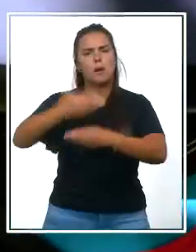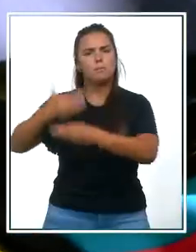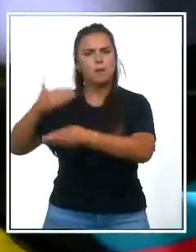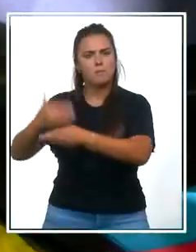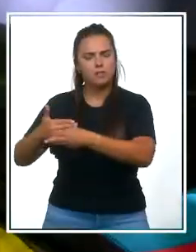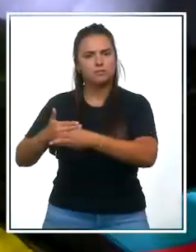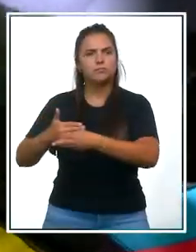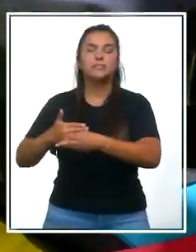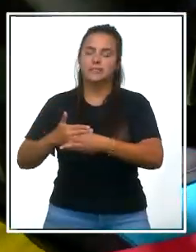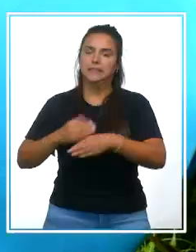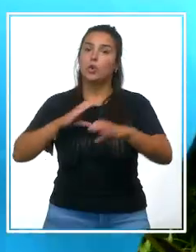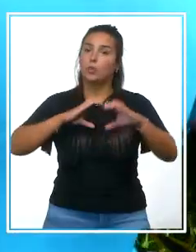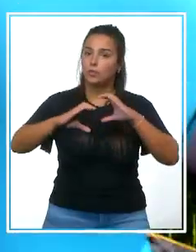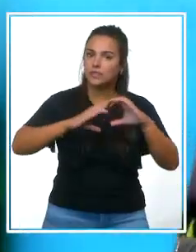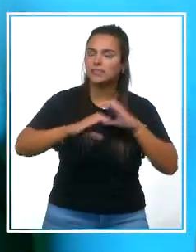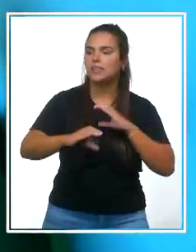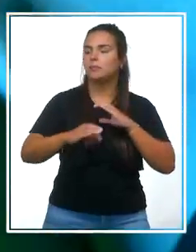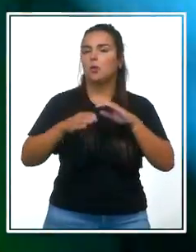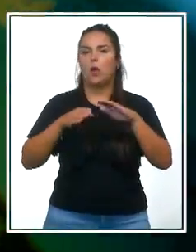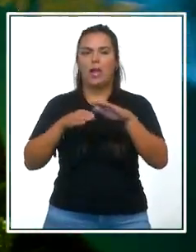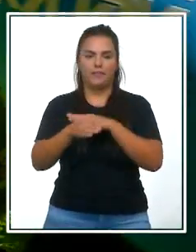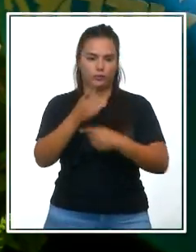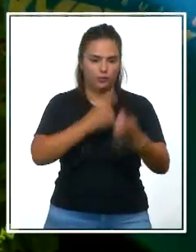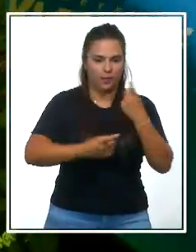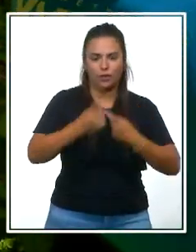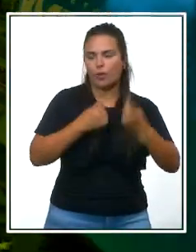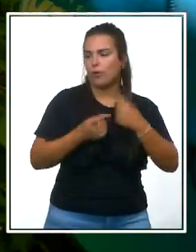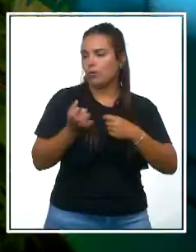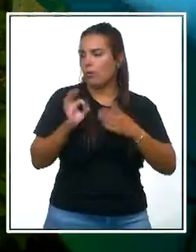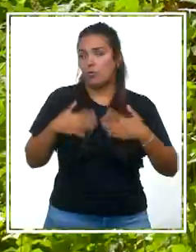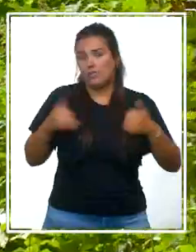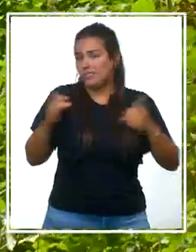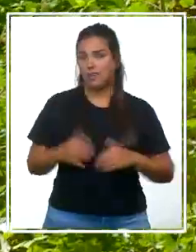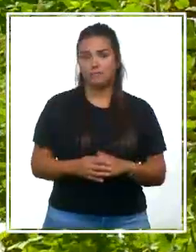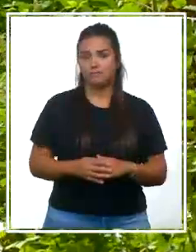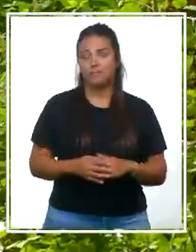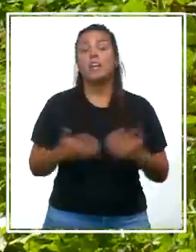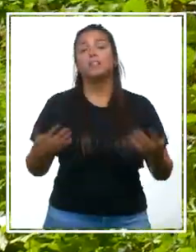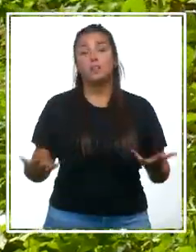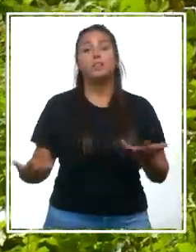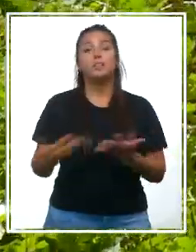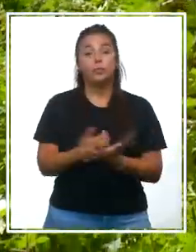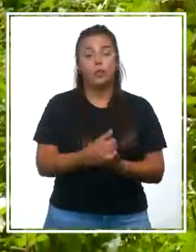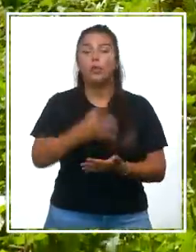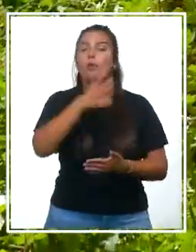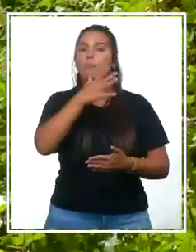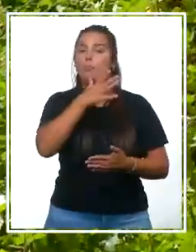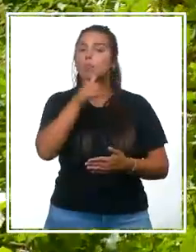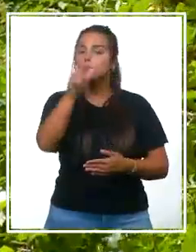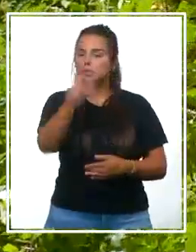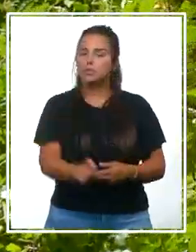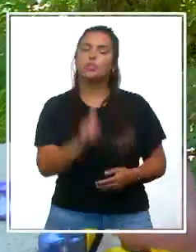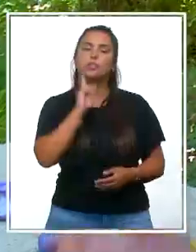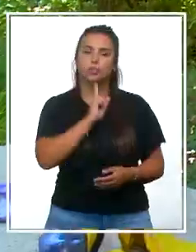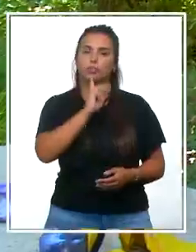que pueden ser comunicativas, de acceso a la información o lo que sea. y todo eso te viene por la condición de ser